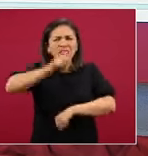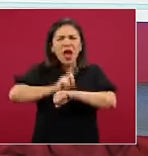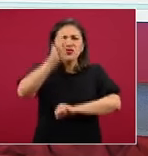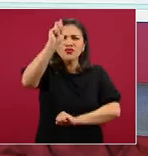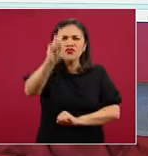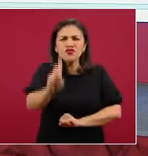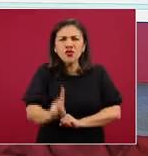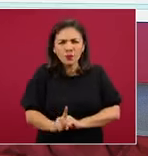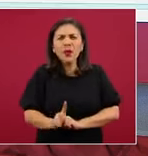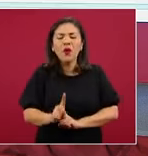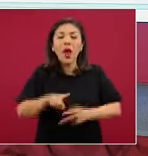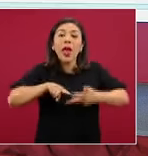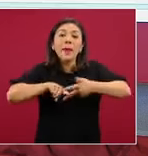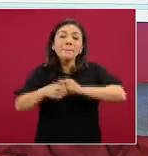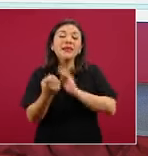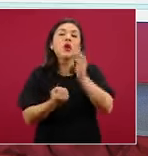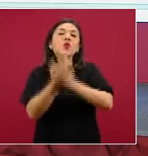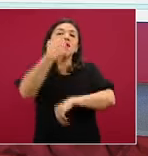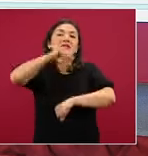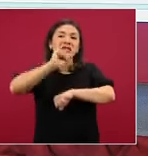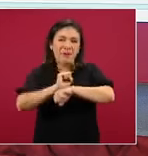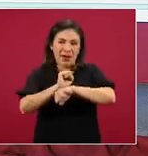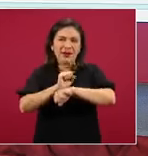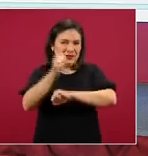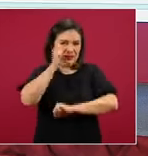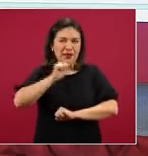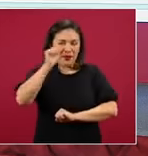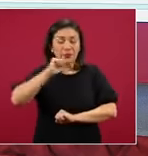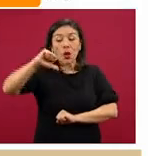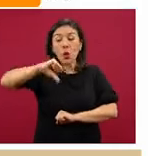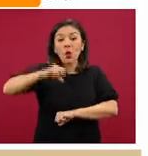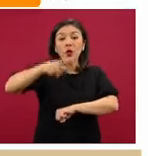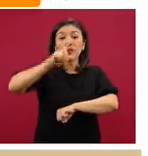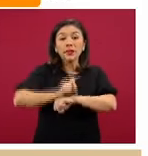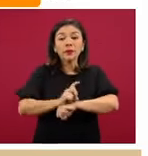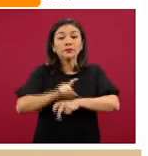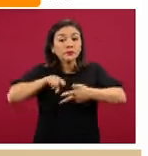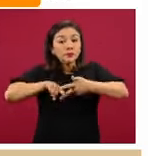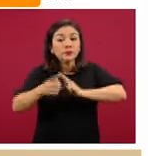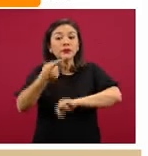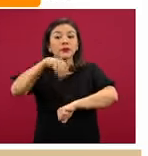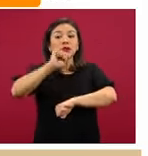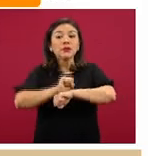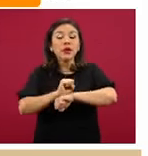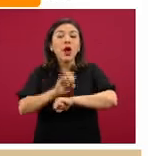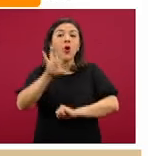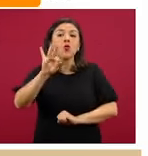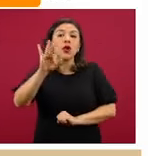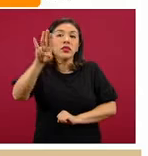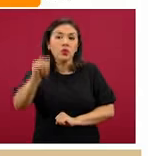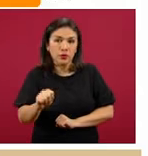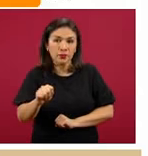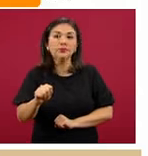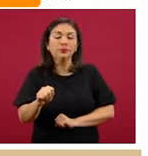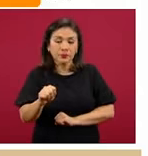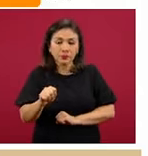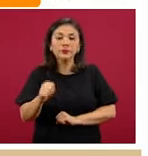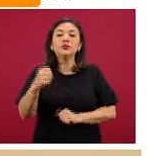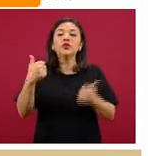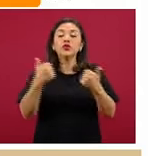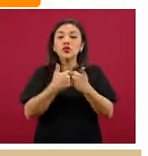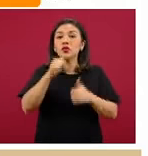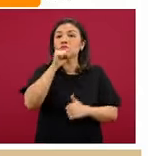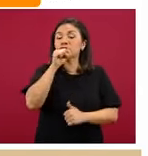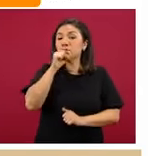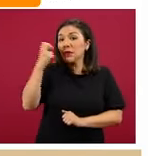domingos abrimos semana epidemiológica. El día de hoy estamos empezando la semana 49 y estamos graficando